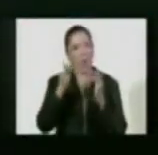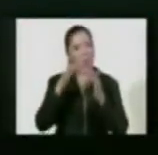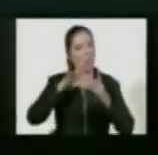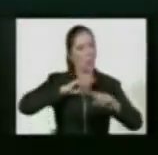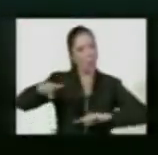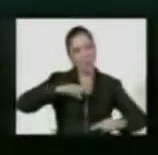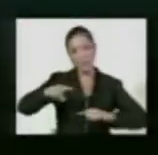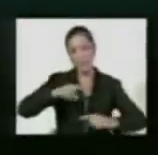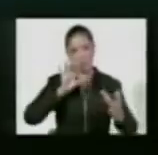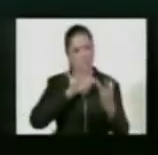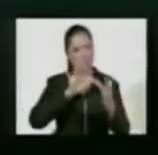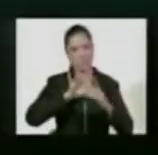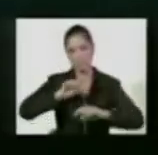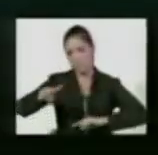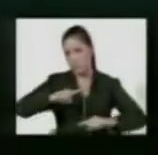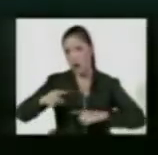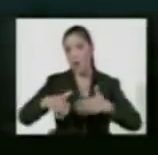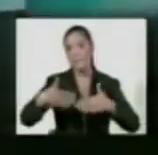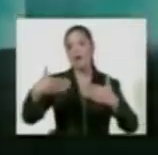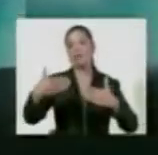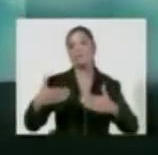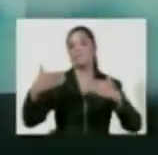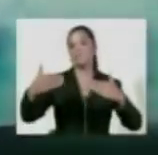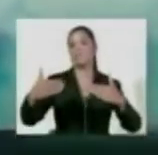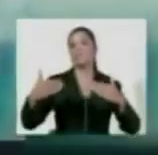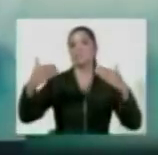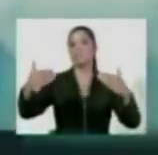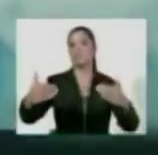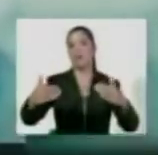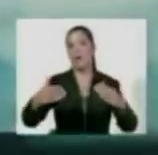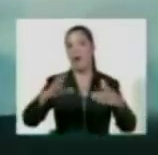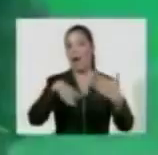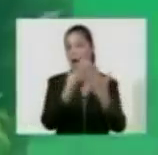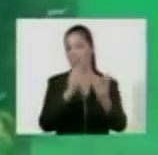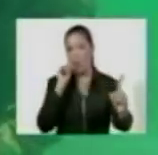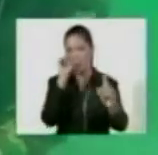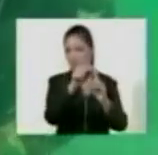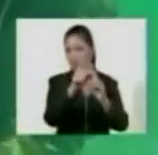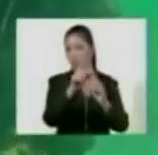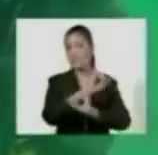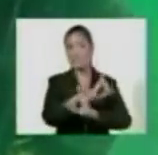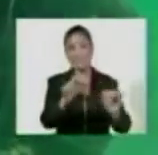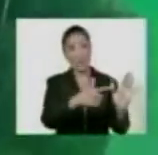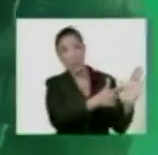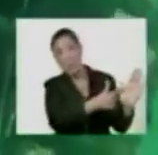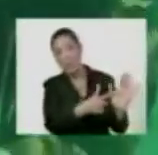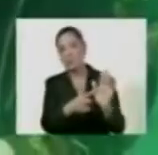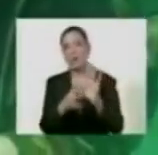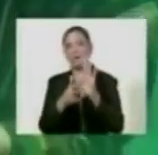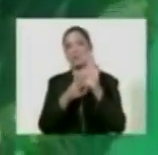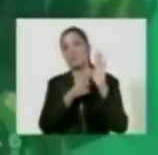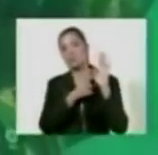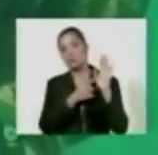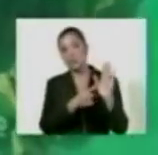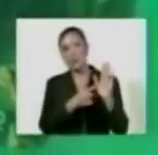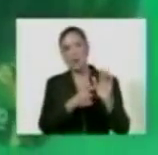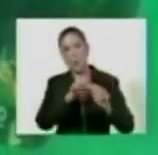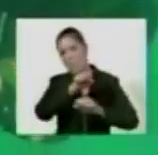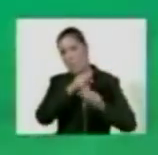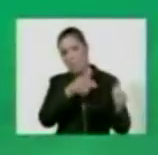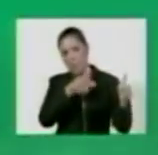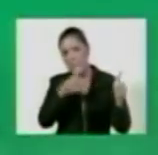final para avanzar en dirección al objetivo y ejecutar una demostración de fuego y